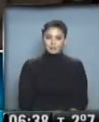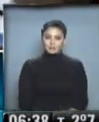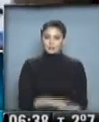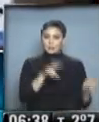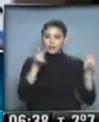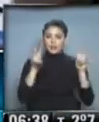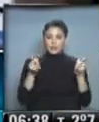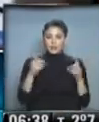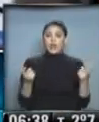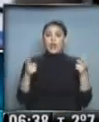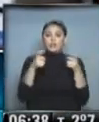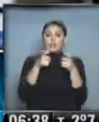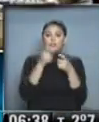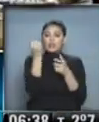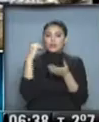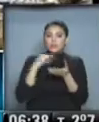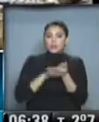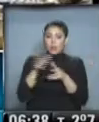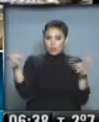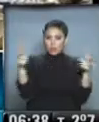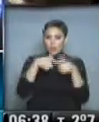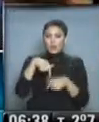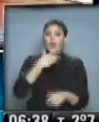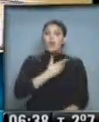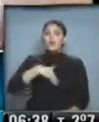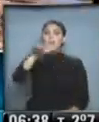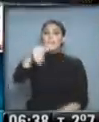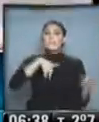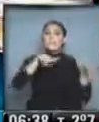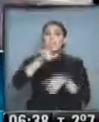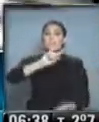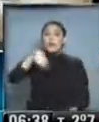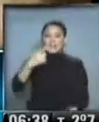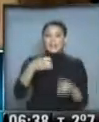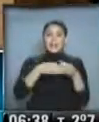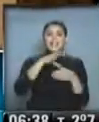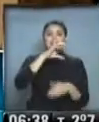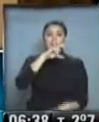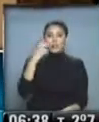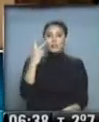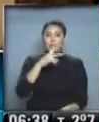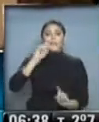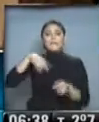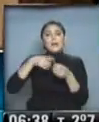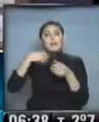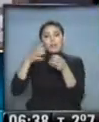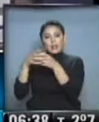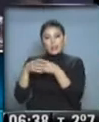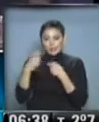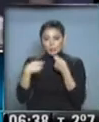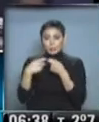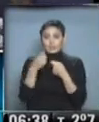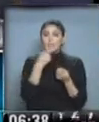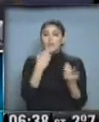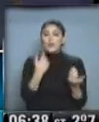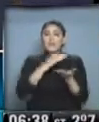Se reúne el Consejo del Salario. El gobierno convocó para mañana a la CGT y la CTA oficiales y a distintas cámaras empresarias para buscarle